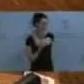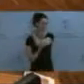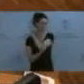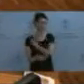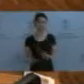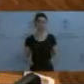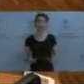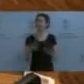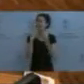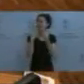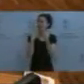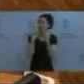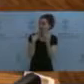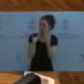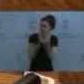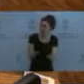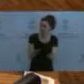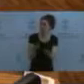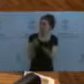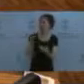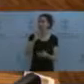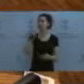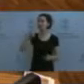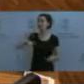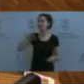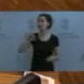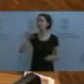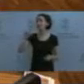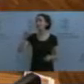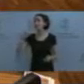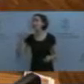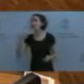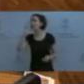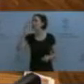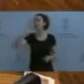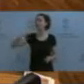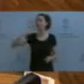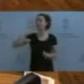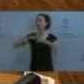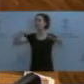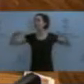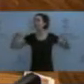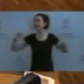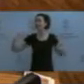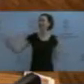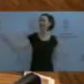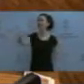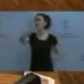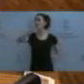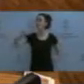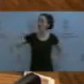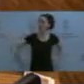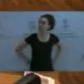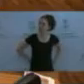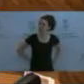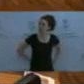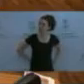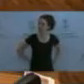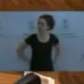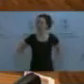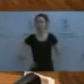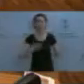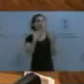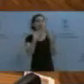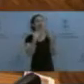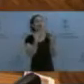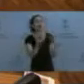Muchas gracias, señor Sanjurjo, porque presidente de esta Cámara en su conjunto no lo es. Muchas gracias, señorías,